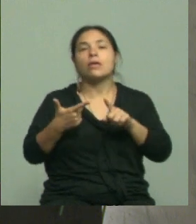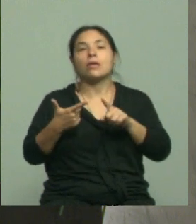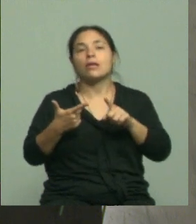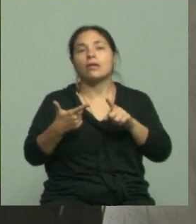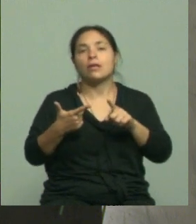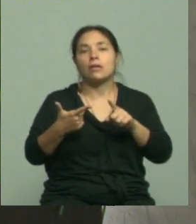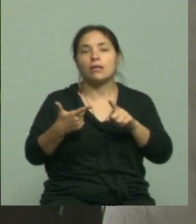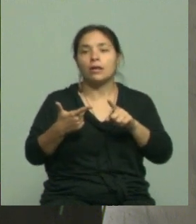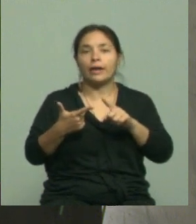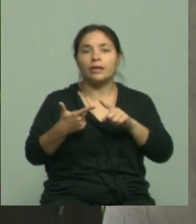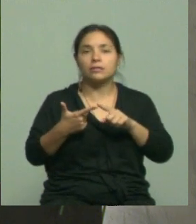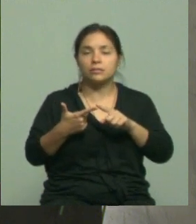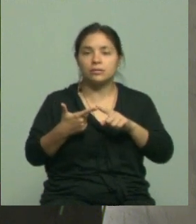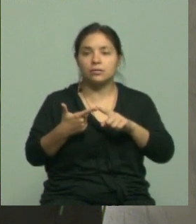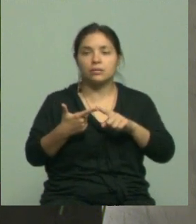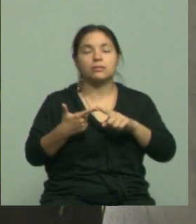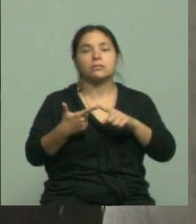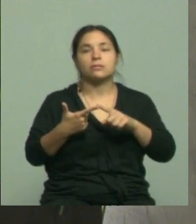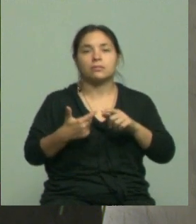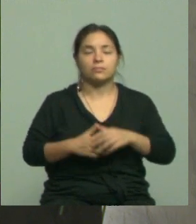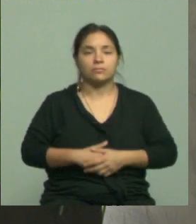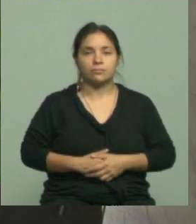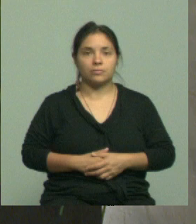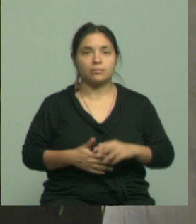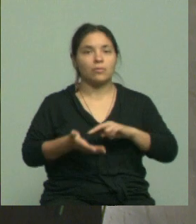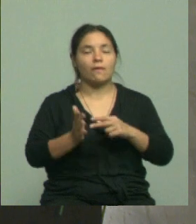demanda en aumento. Eso que estamos nosotros,